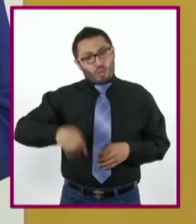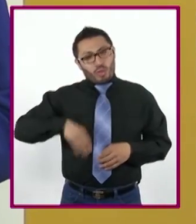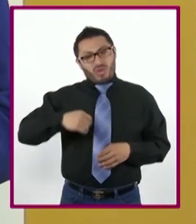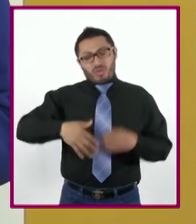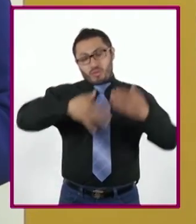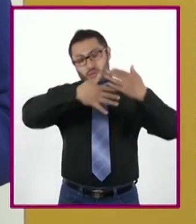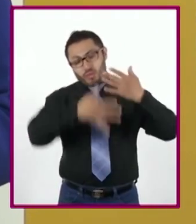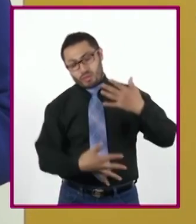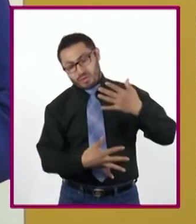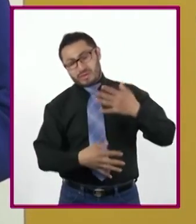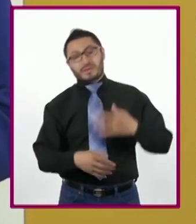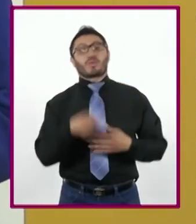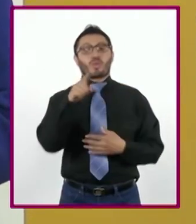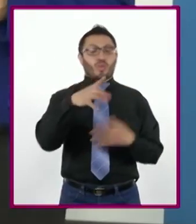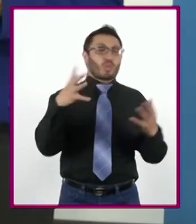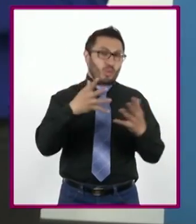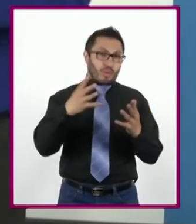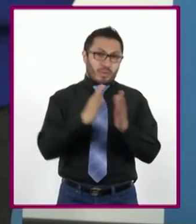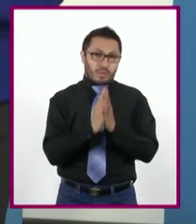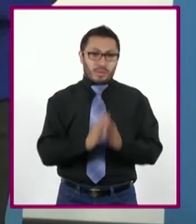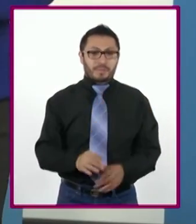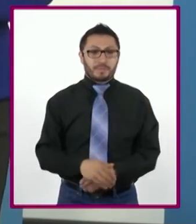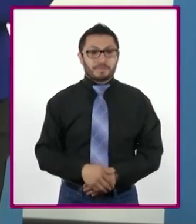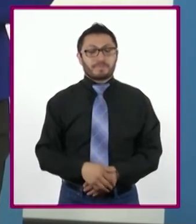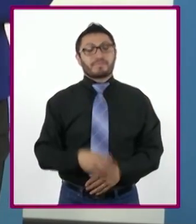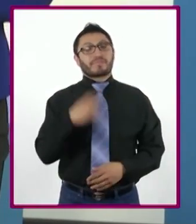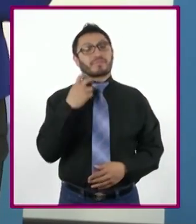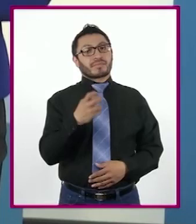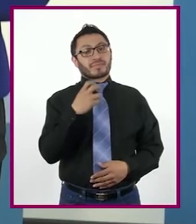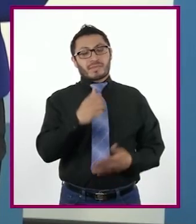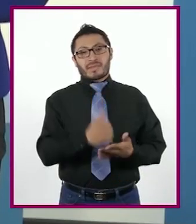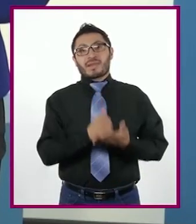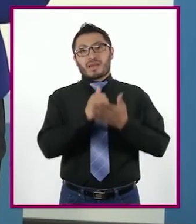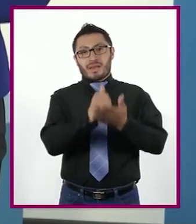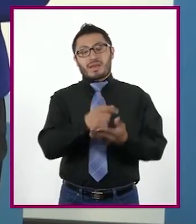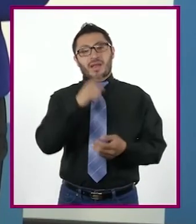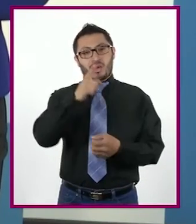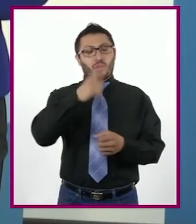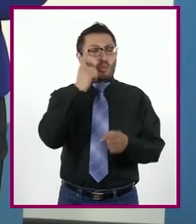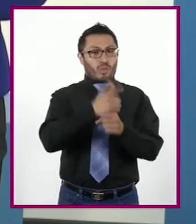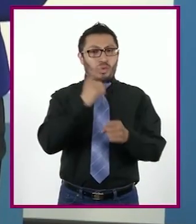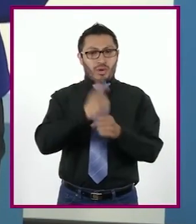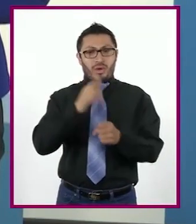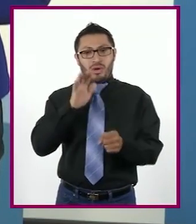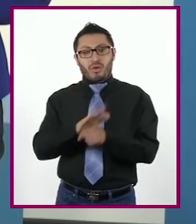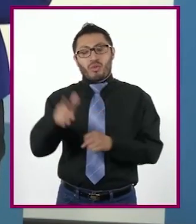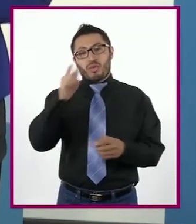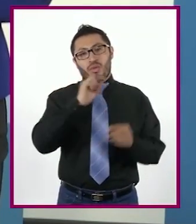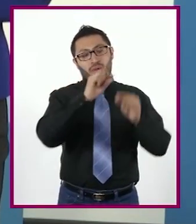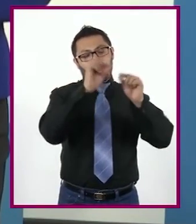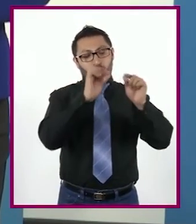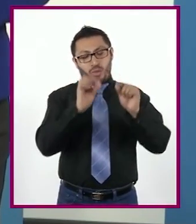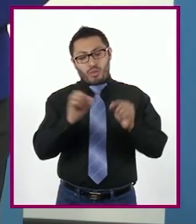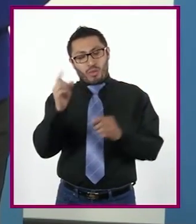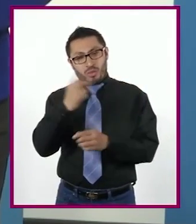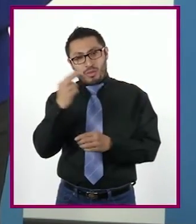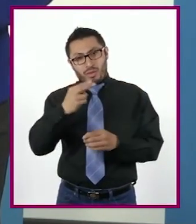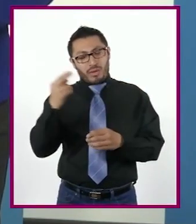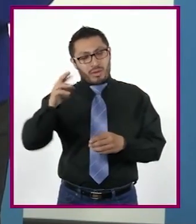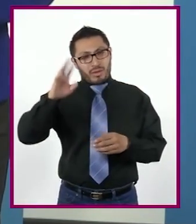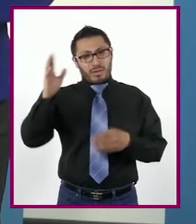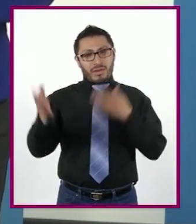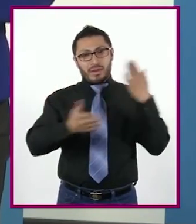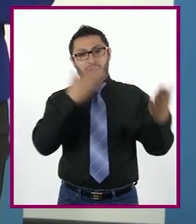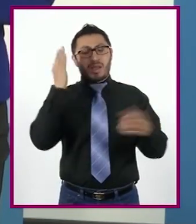los siguientes 5 puntos. Esto te permitirá identificar los puntos que hay que retroalimentar para